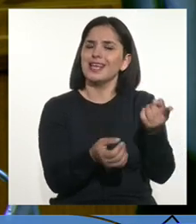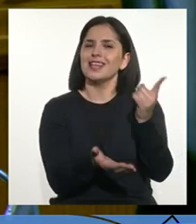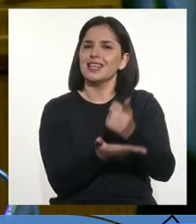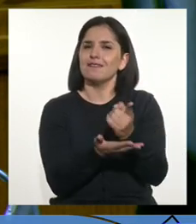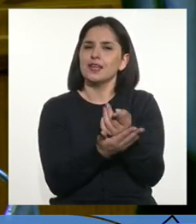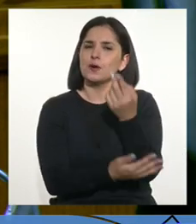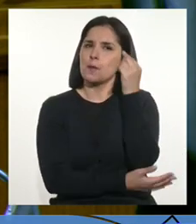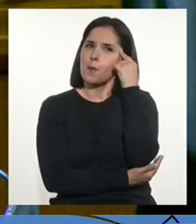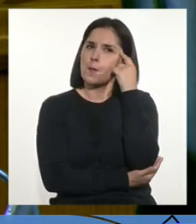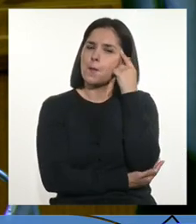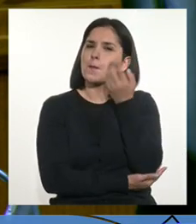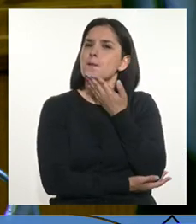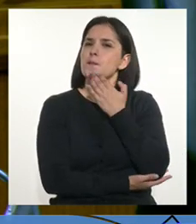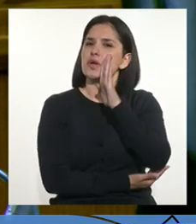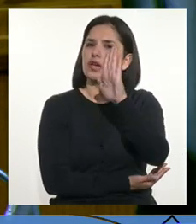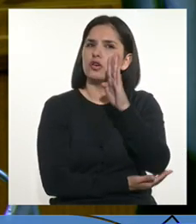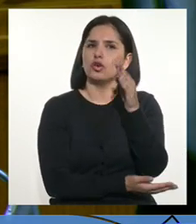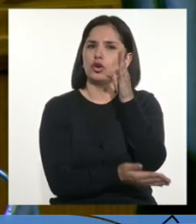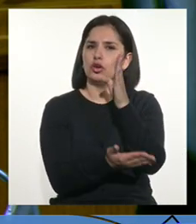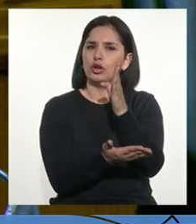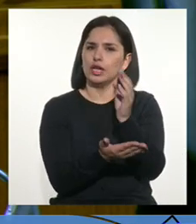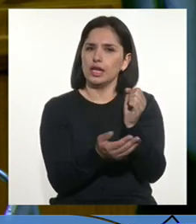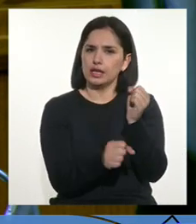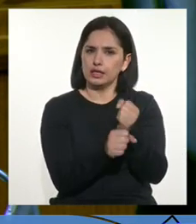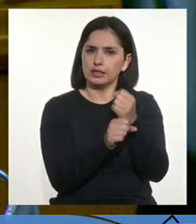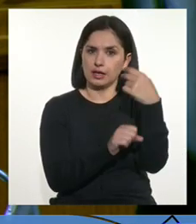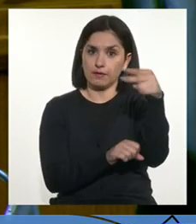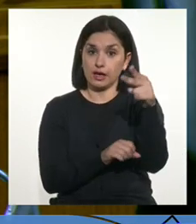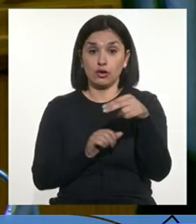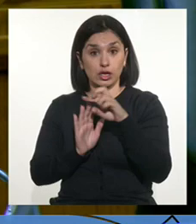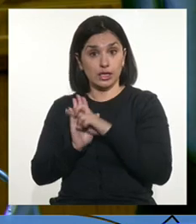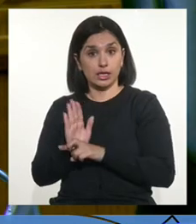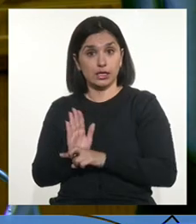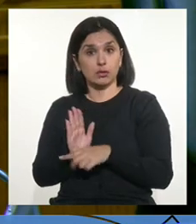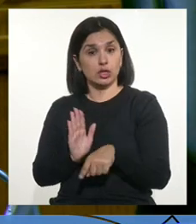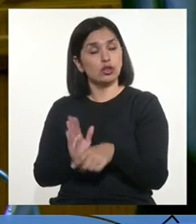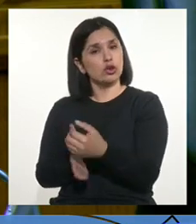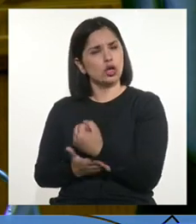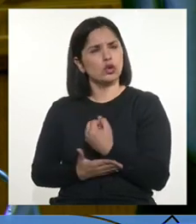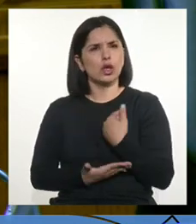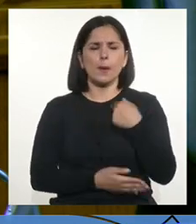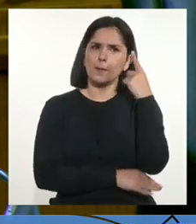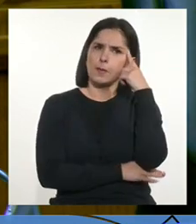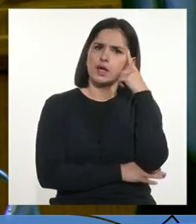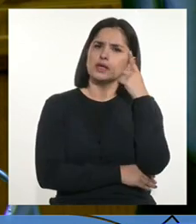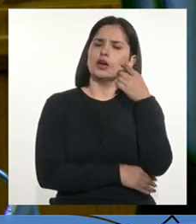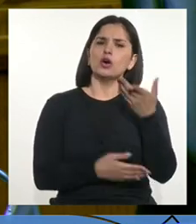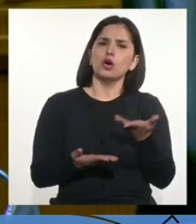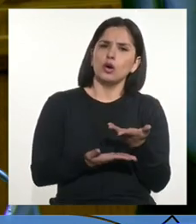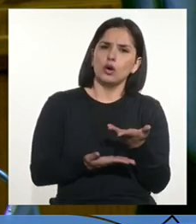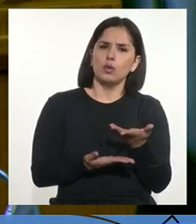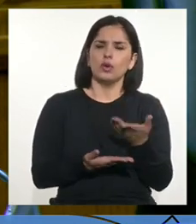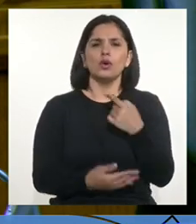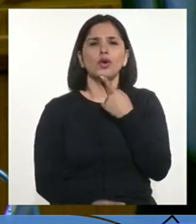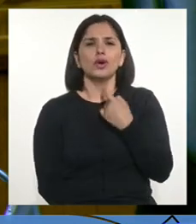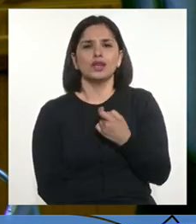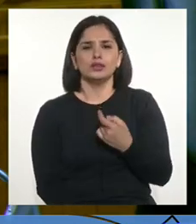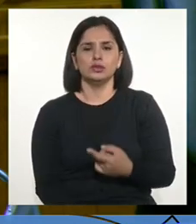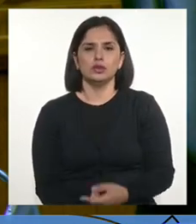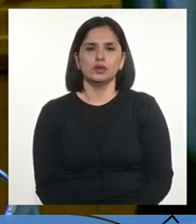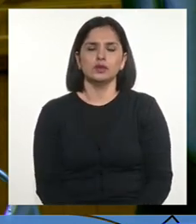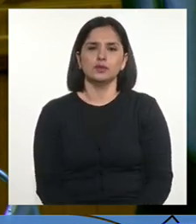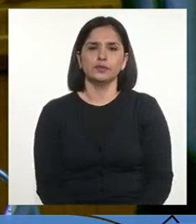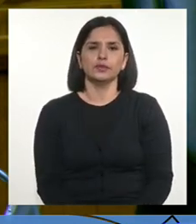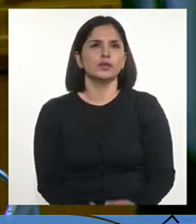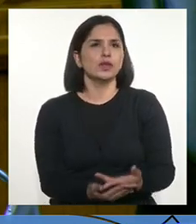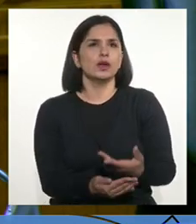la biblioteca nacional y este proyecto quizás nos ayuda un poco a ir pensando que qué más